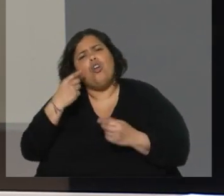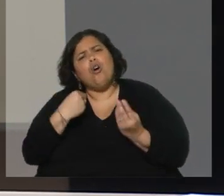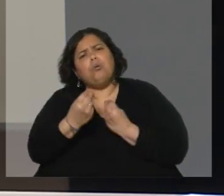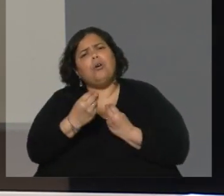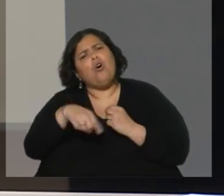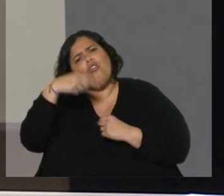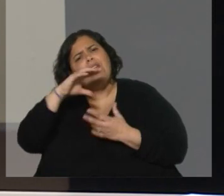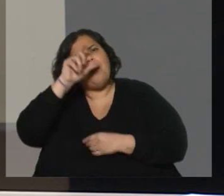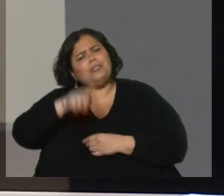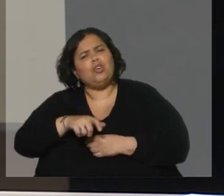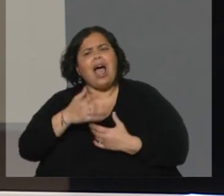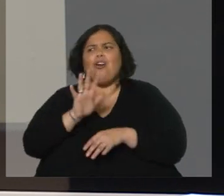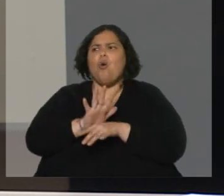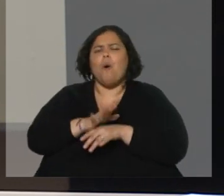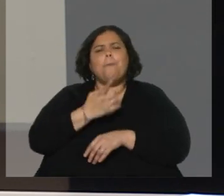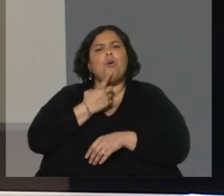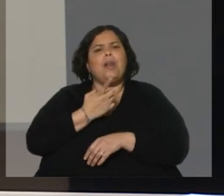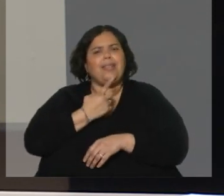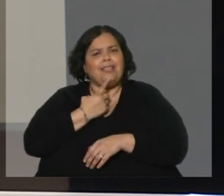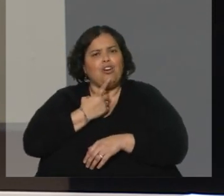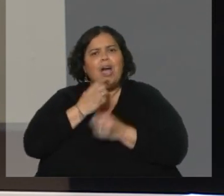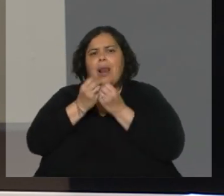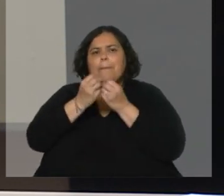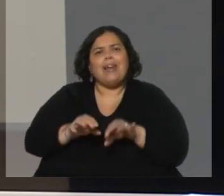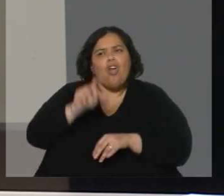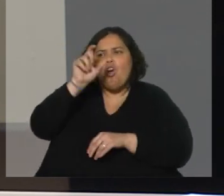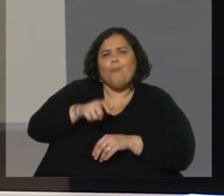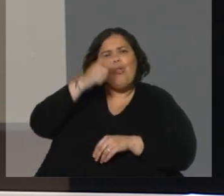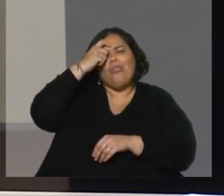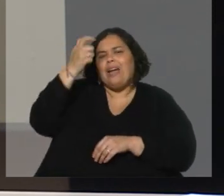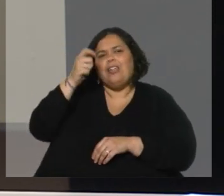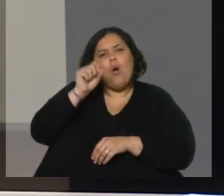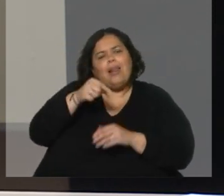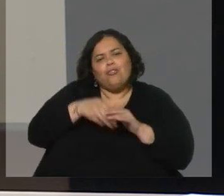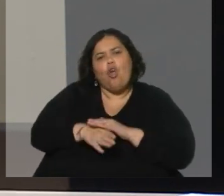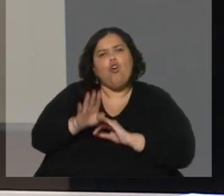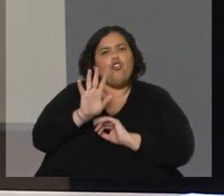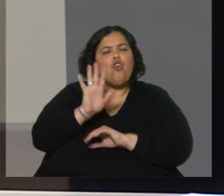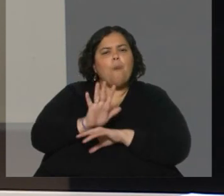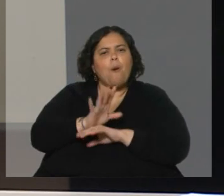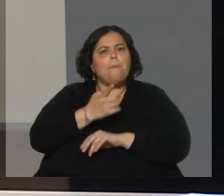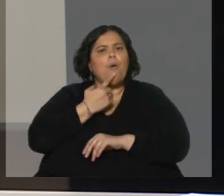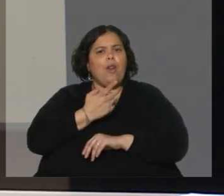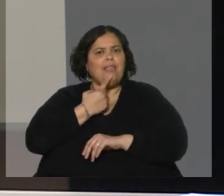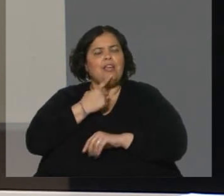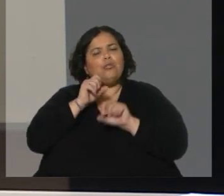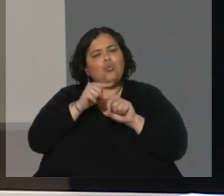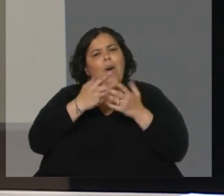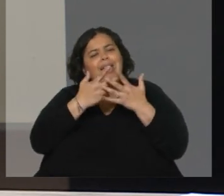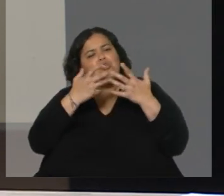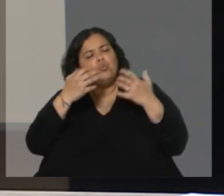que perdió la condición técnica y entró un político y llamó toda una estructura política de hecho él se retiró